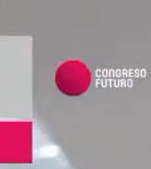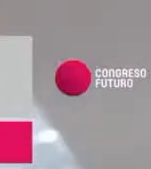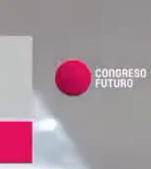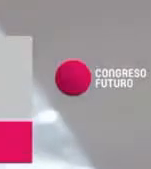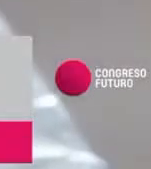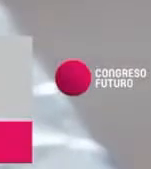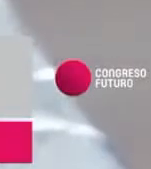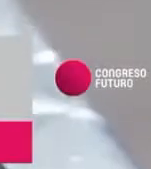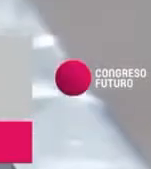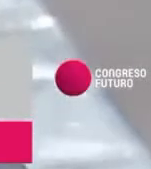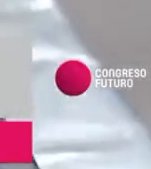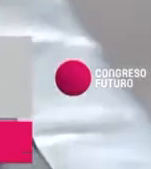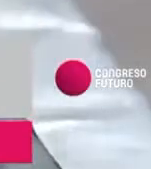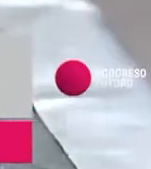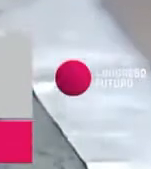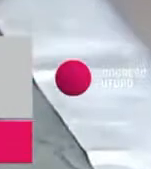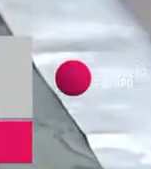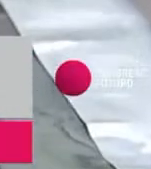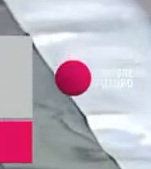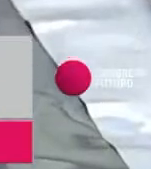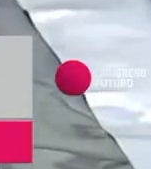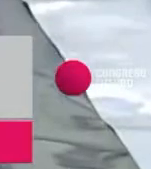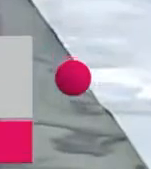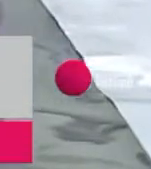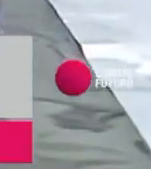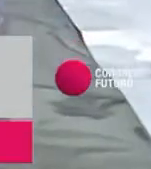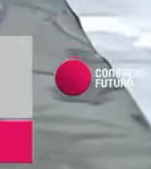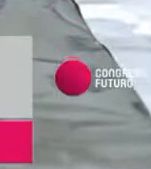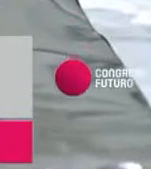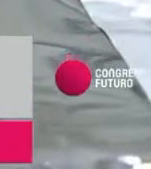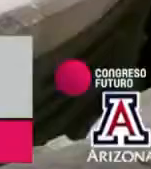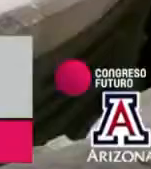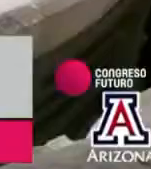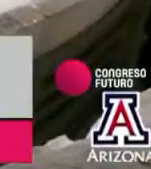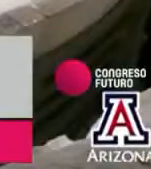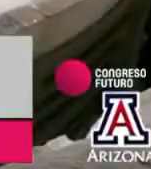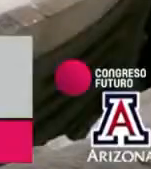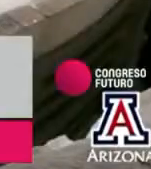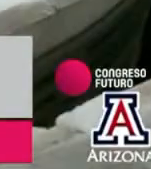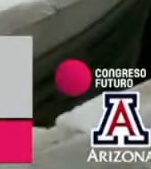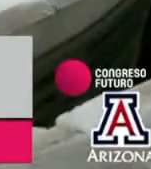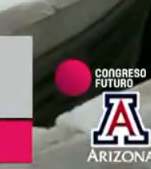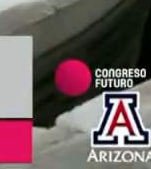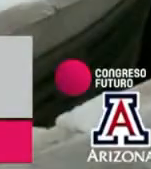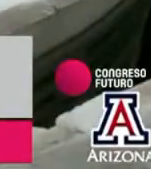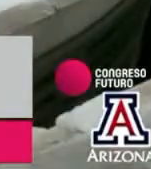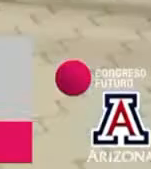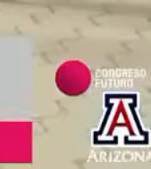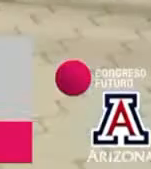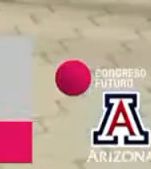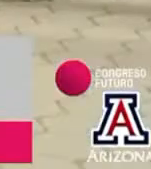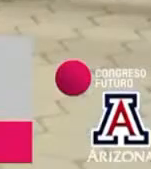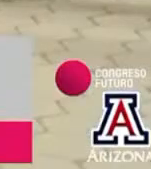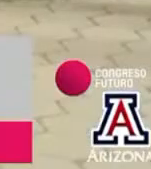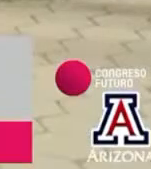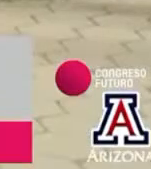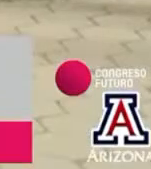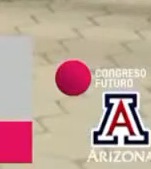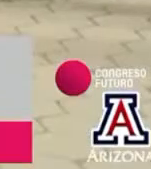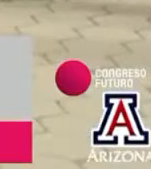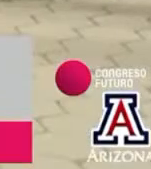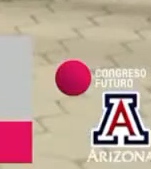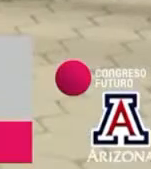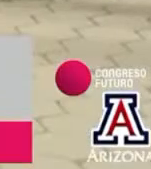Manera, pero al otro lado del Pacífico, en Japón. Una vez listos, son puestos en caja para regresar a